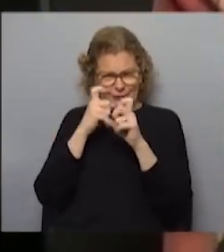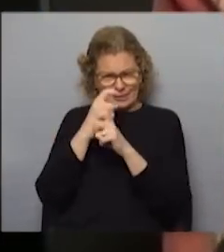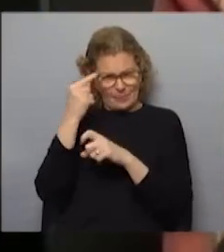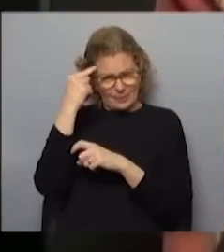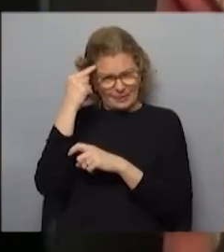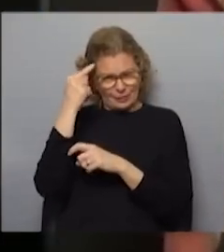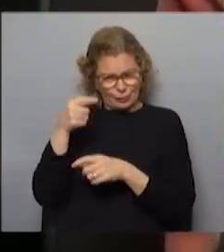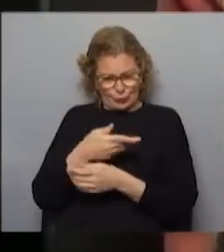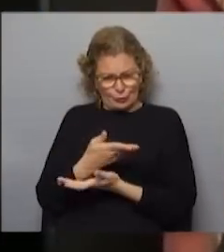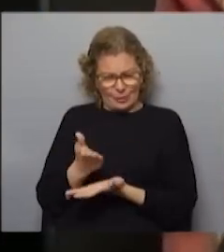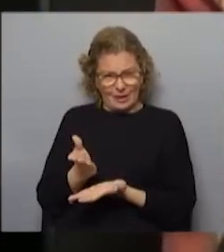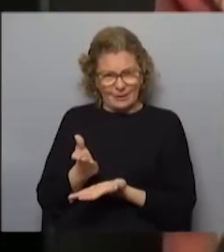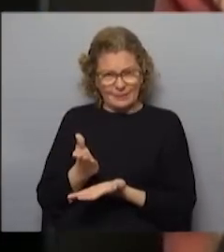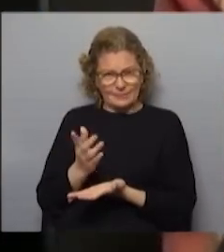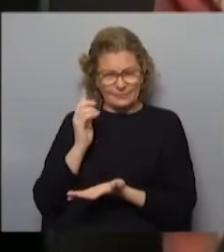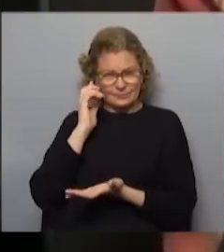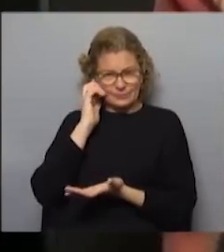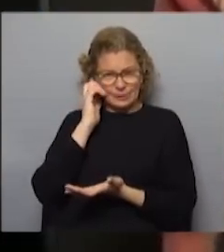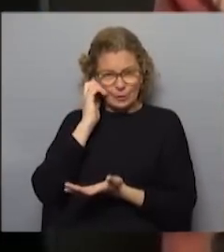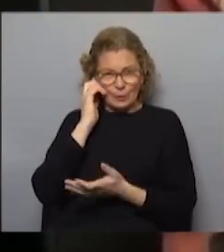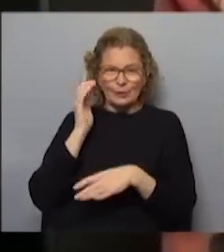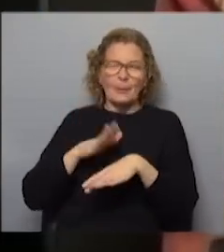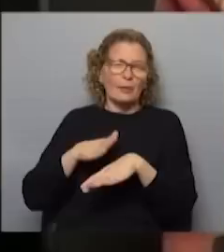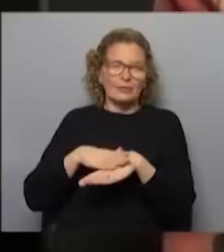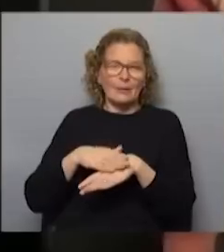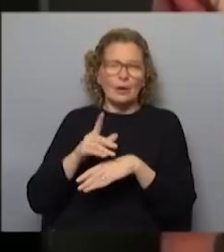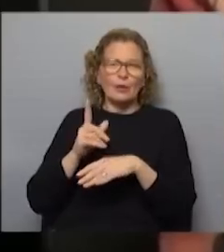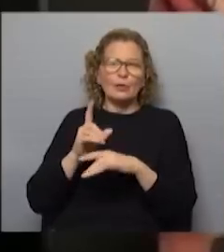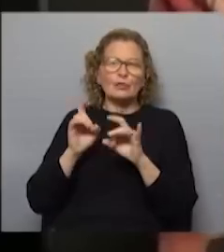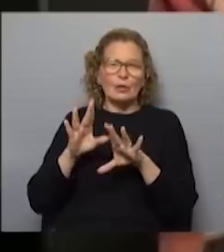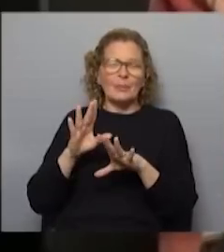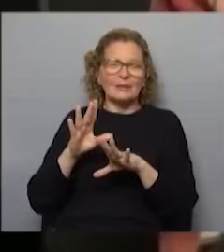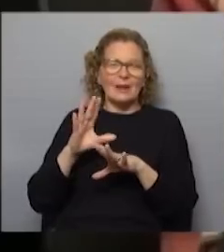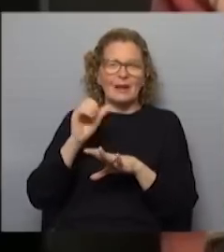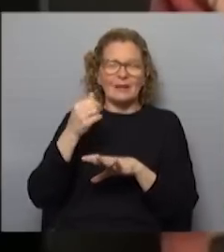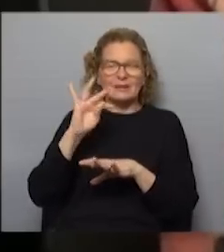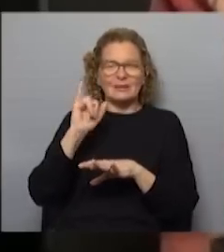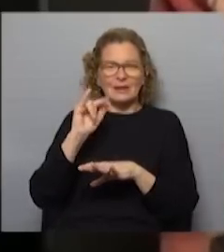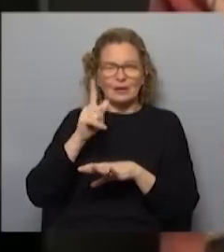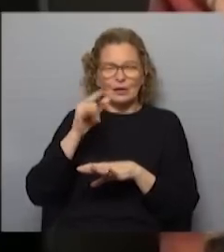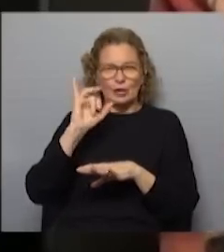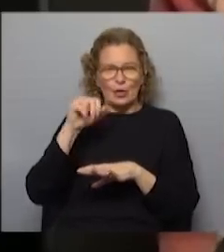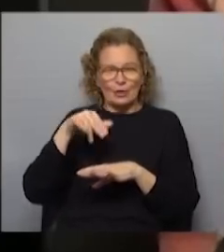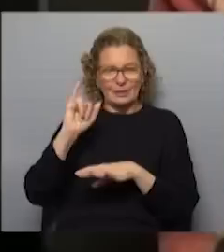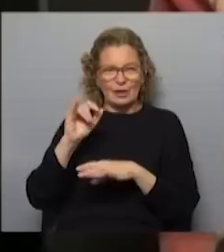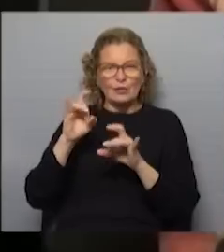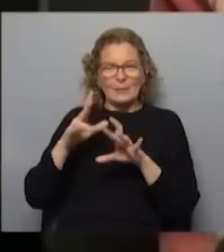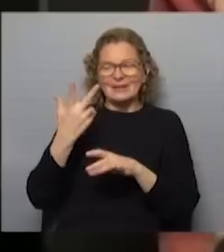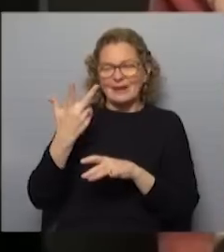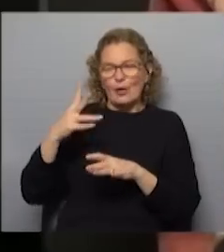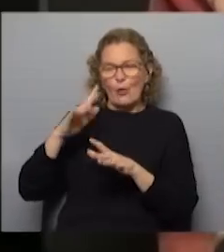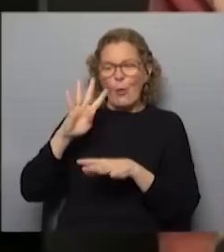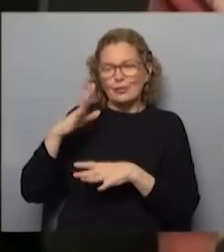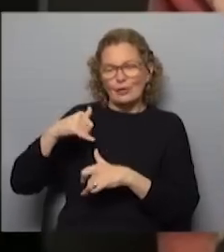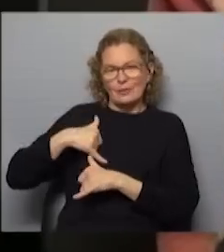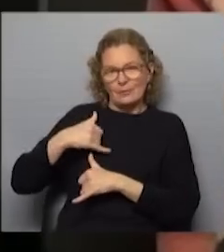no estuviera dirigido No puedo creer que solo fuera castiglioni con tres o cuatro soldados haciendo esto se requería